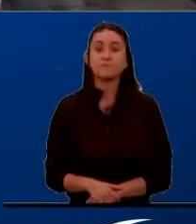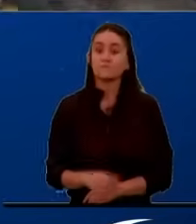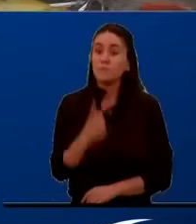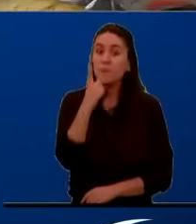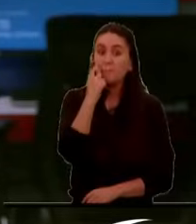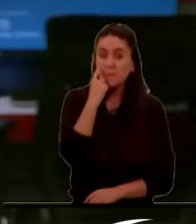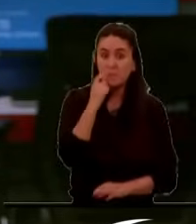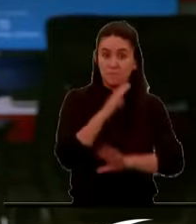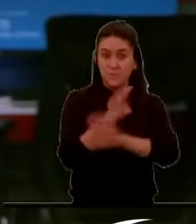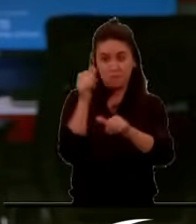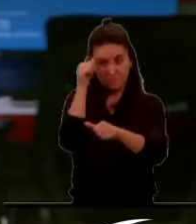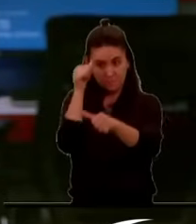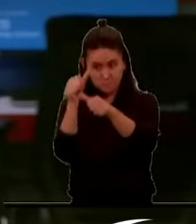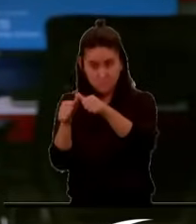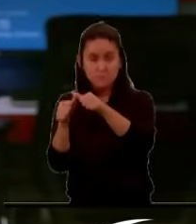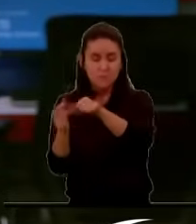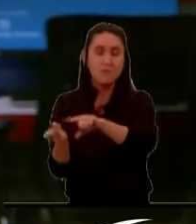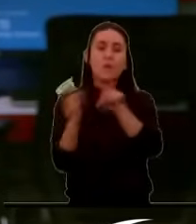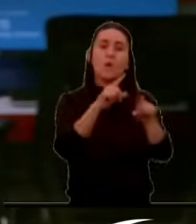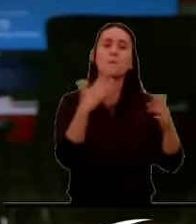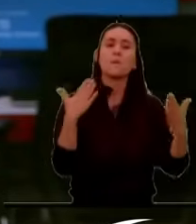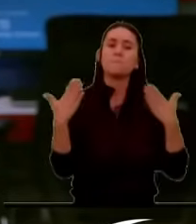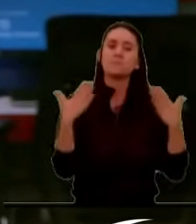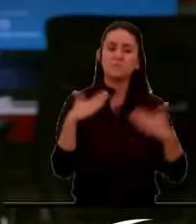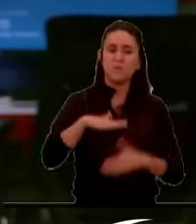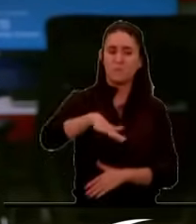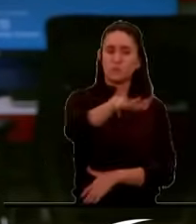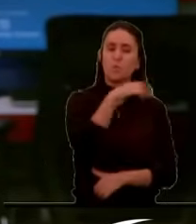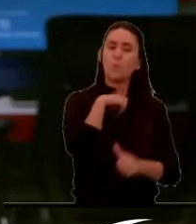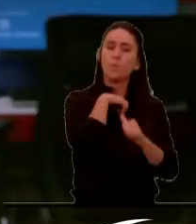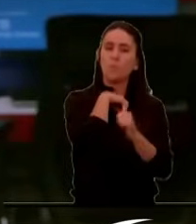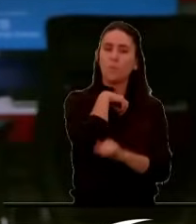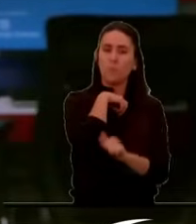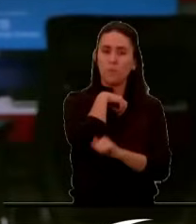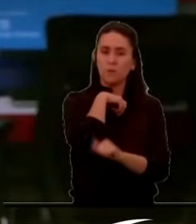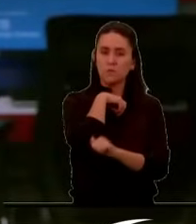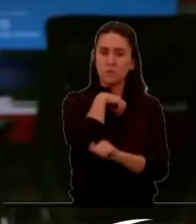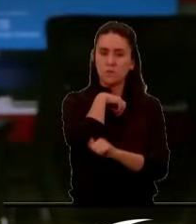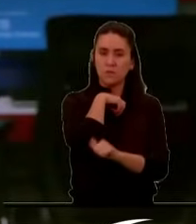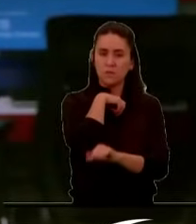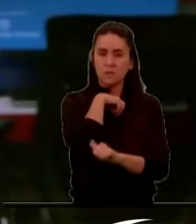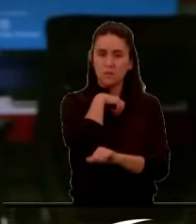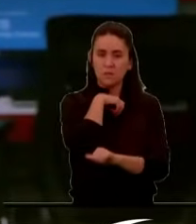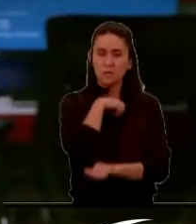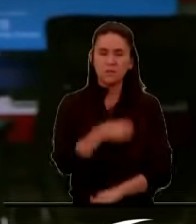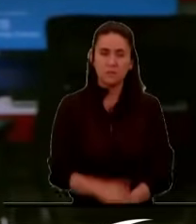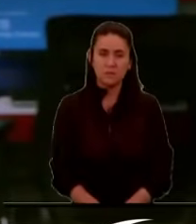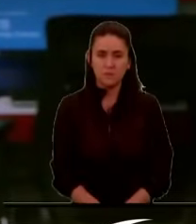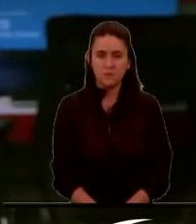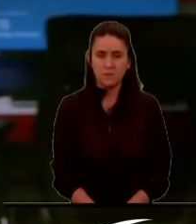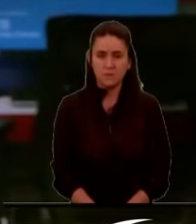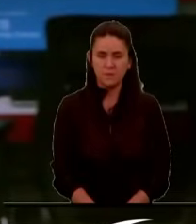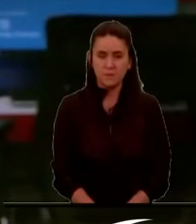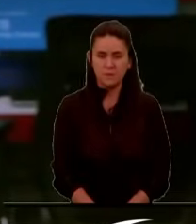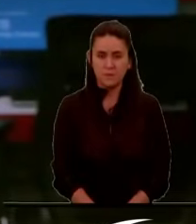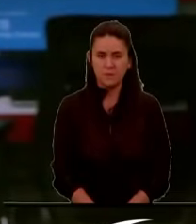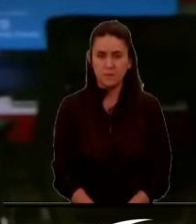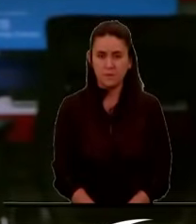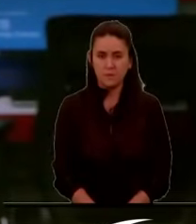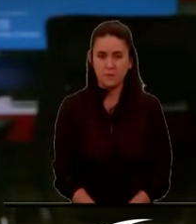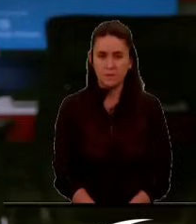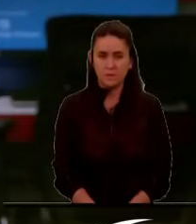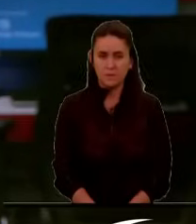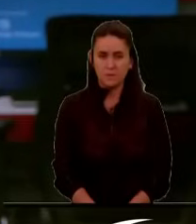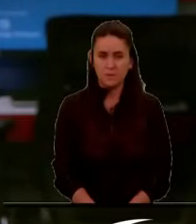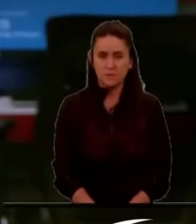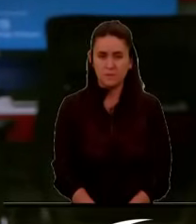también recordamos a los campesinos en Boyacá, que son personas con manos laboriosas, que cuentan historias tanto de superación